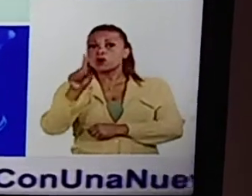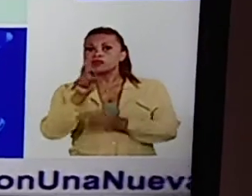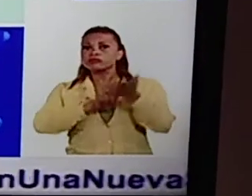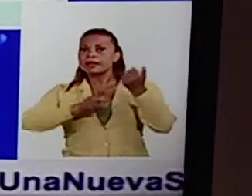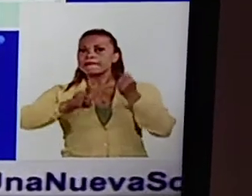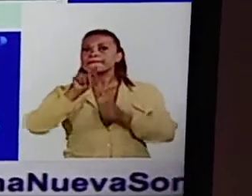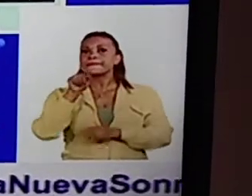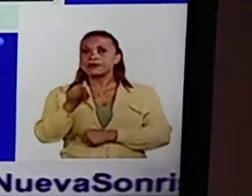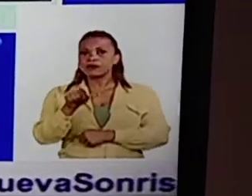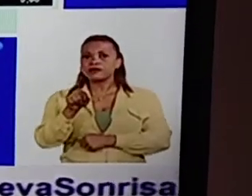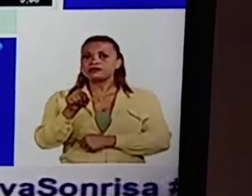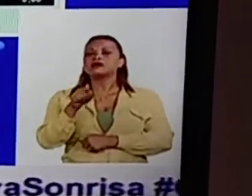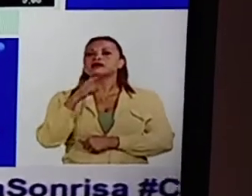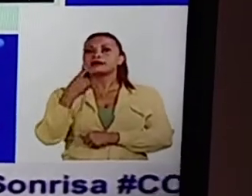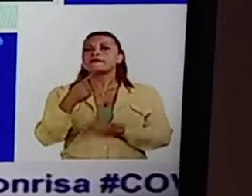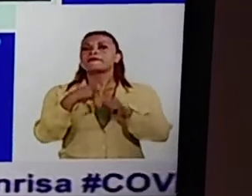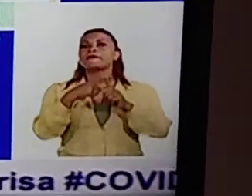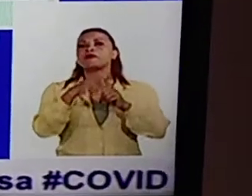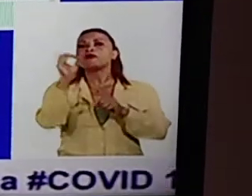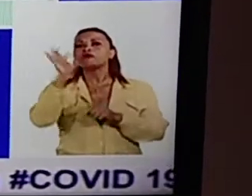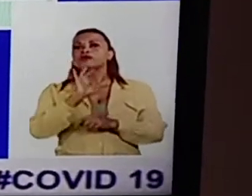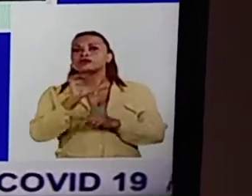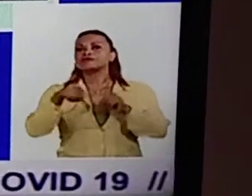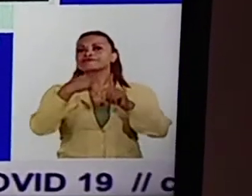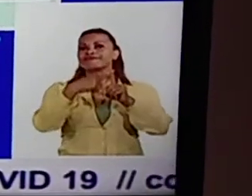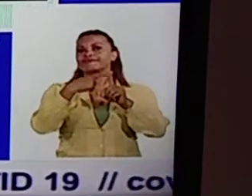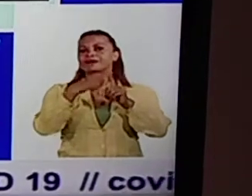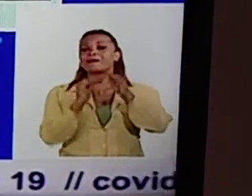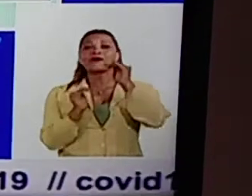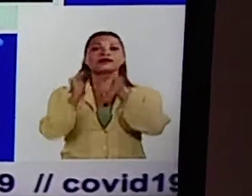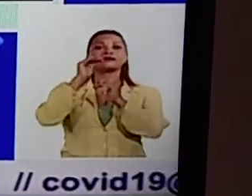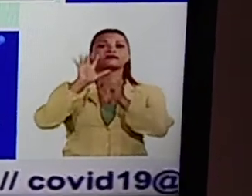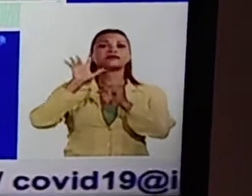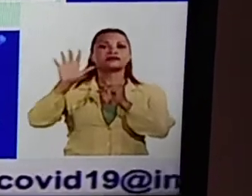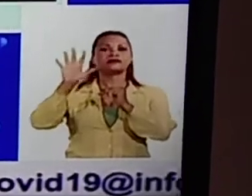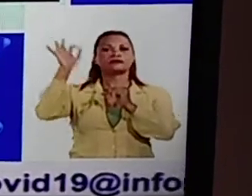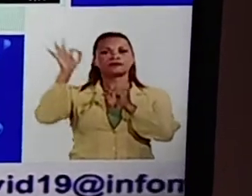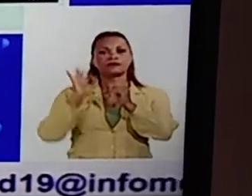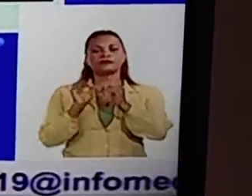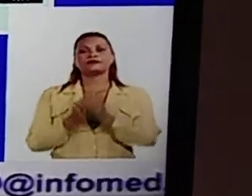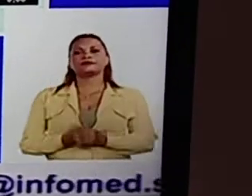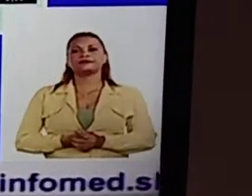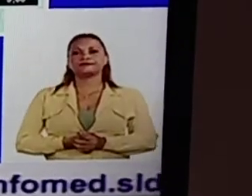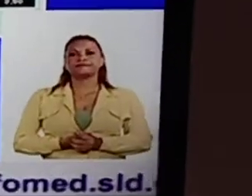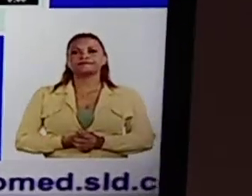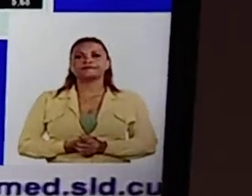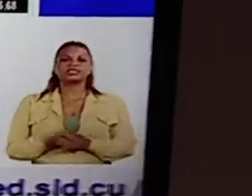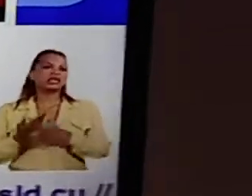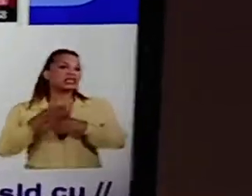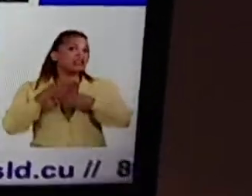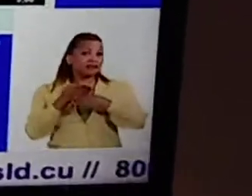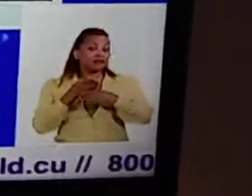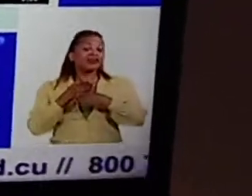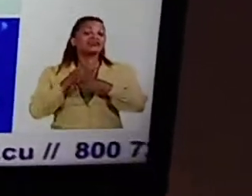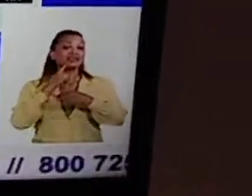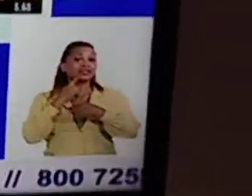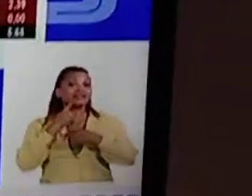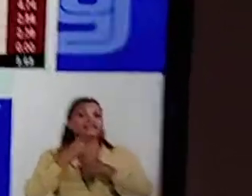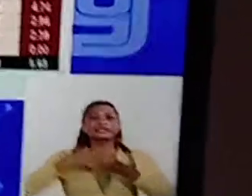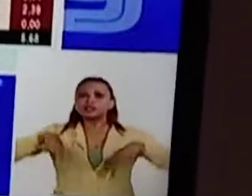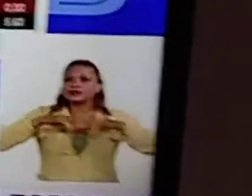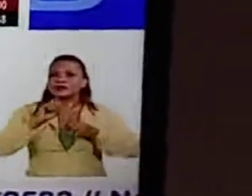con porciento de positividad por encima de 5%. lo cual traduce la complejidad epidemiológica que se